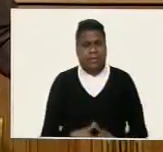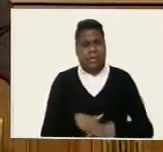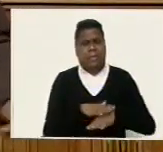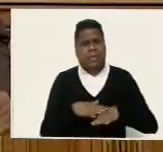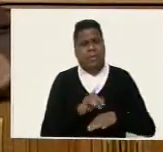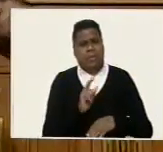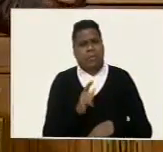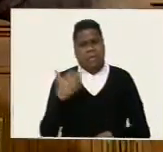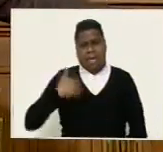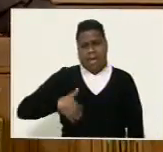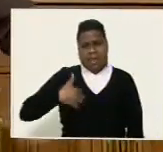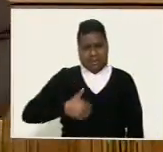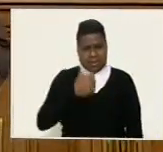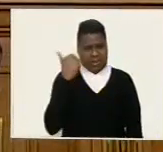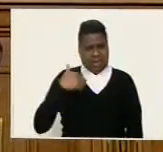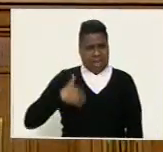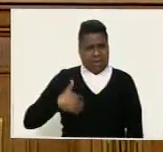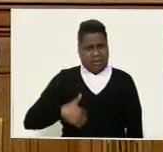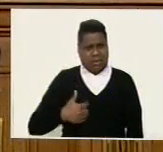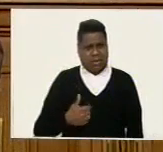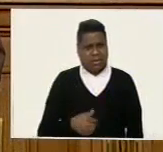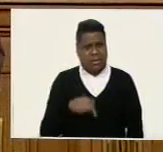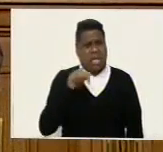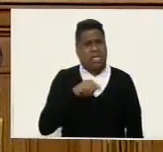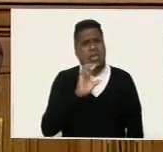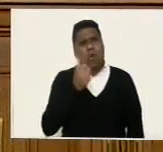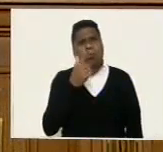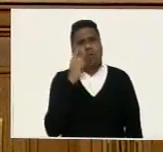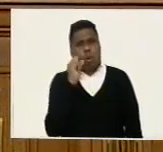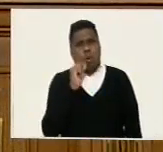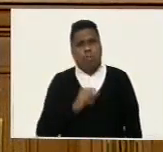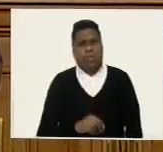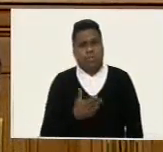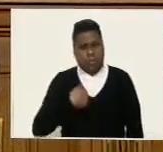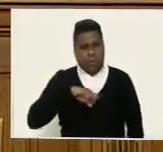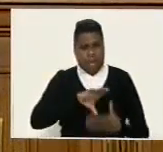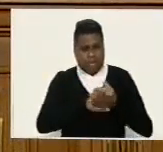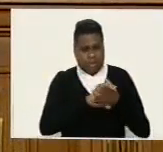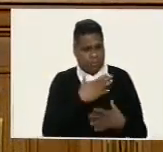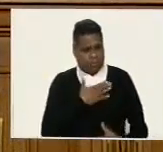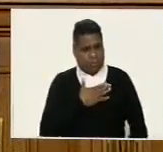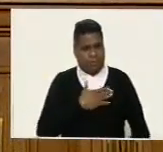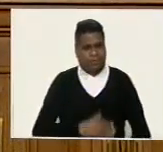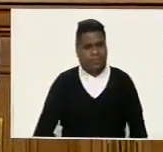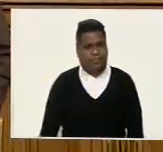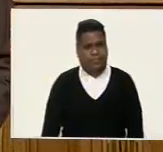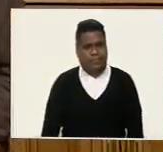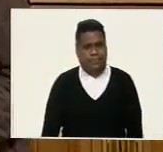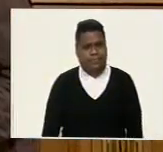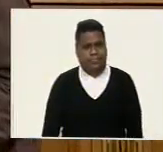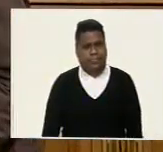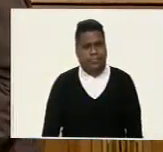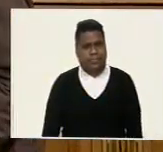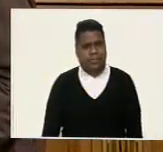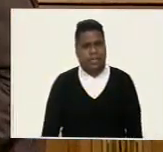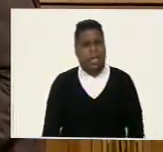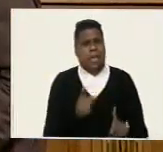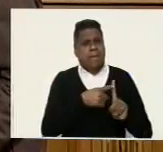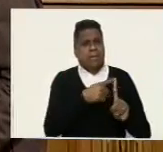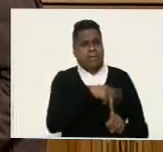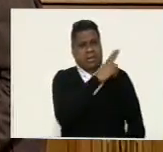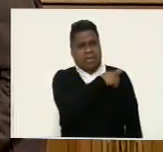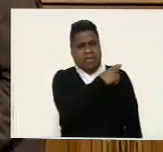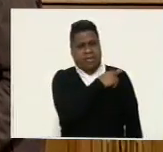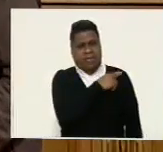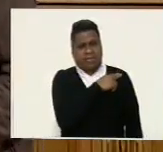En Argentina, en su país, aquí la fundaba Freddy Balsán, nuestro amigo, que fue, creo que fue el primer jefe de la OSI del comandante